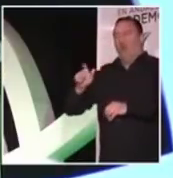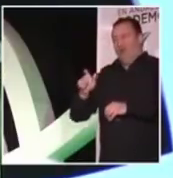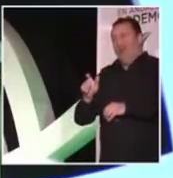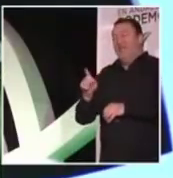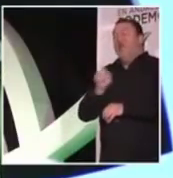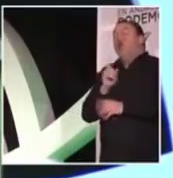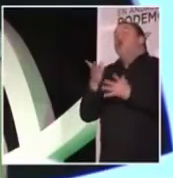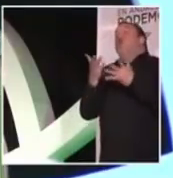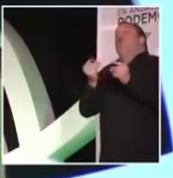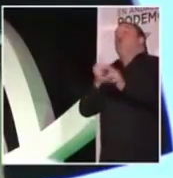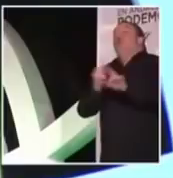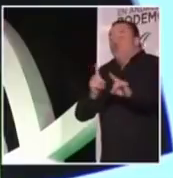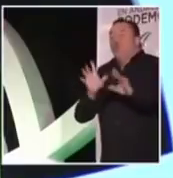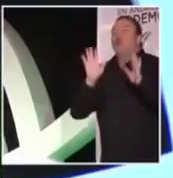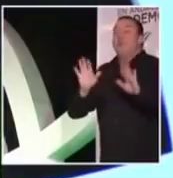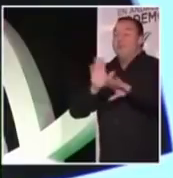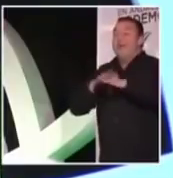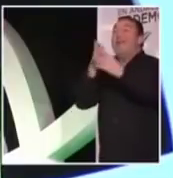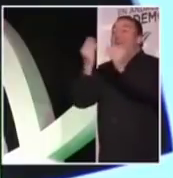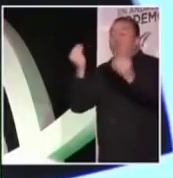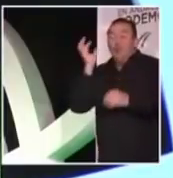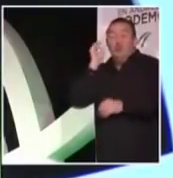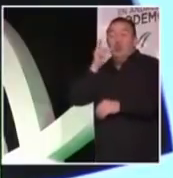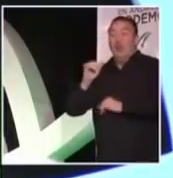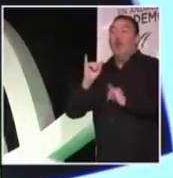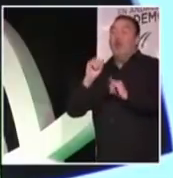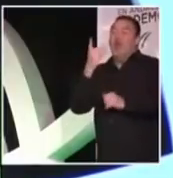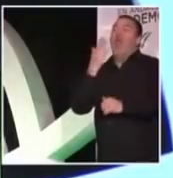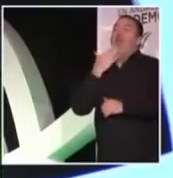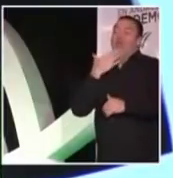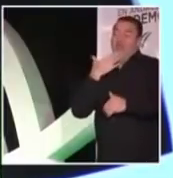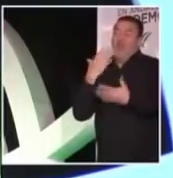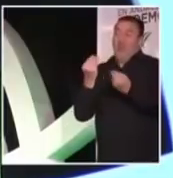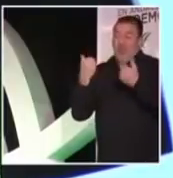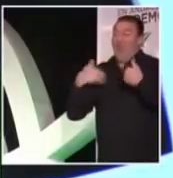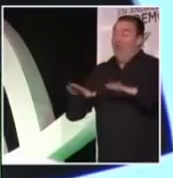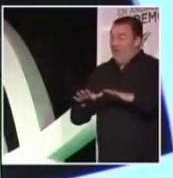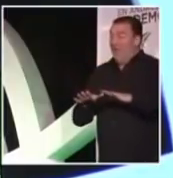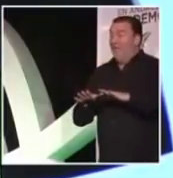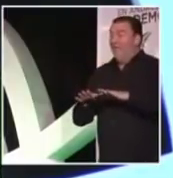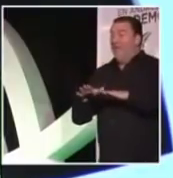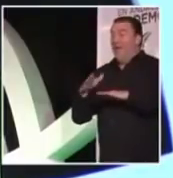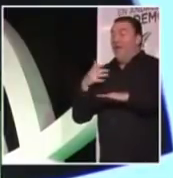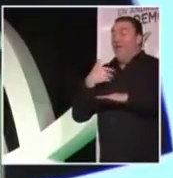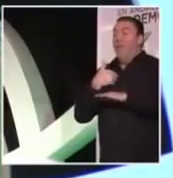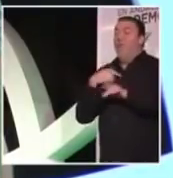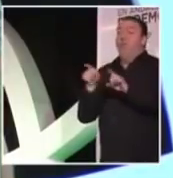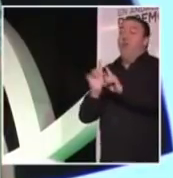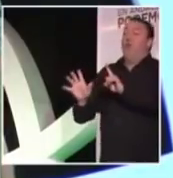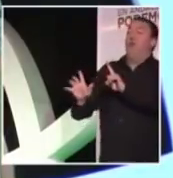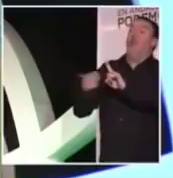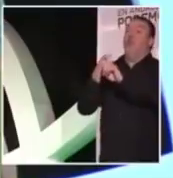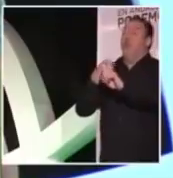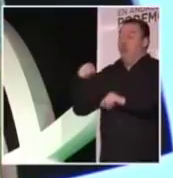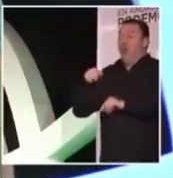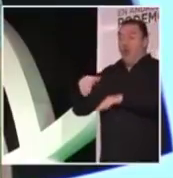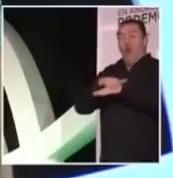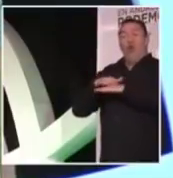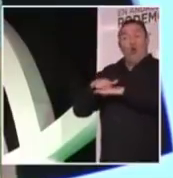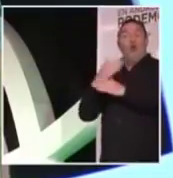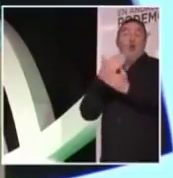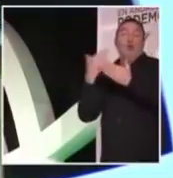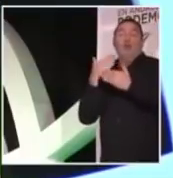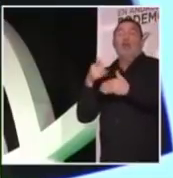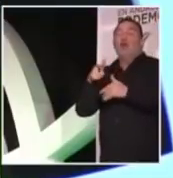es mucho, pero para muchas mujeres que tienen ya una cierta edad, aquello que arrancamos al gobierno es la diferencia entre